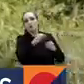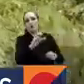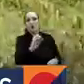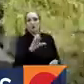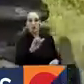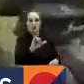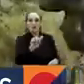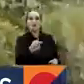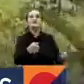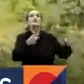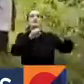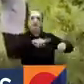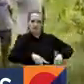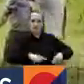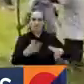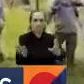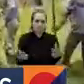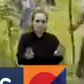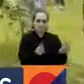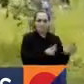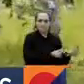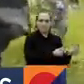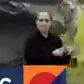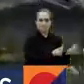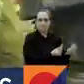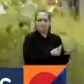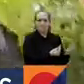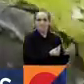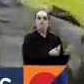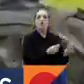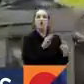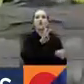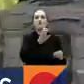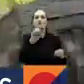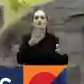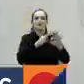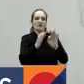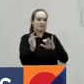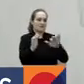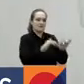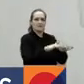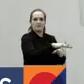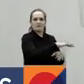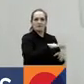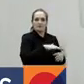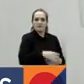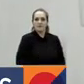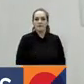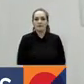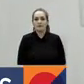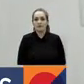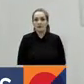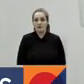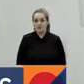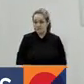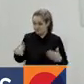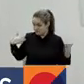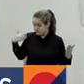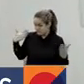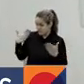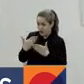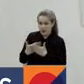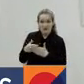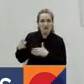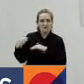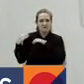familias se encontrarían desplazadas también de la zona rural y que estarían llegando al casco urbano. hasta el día de hoy se han presentado